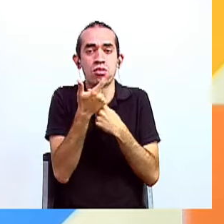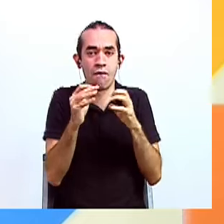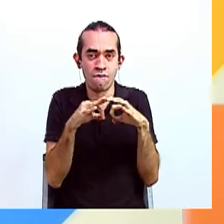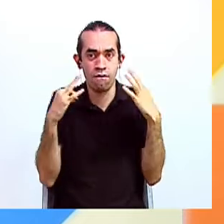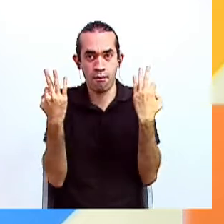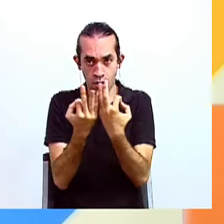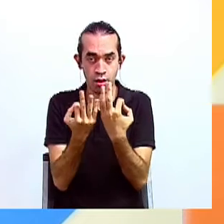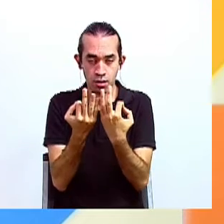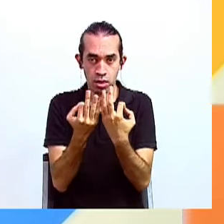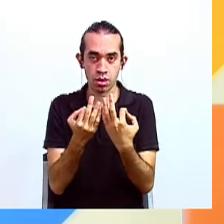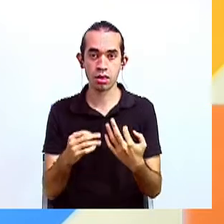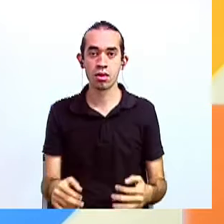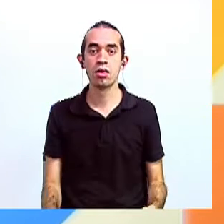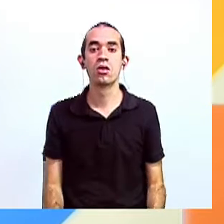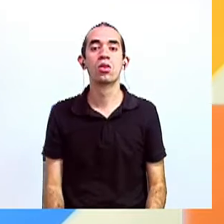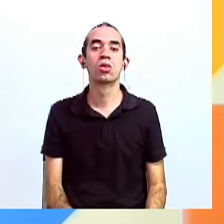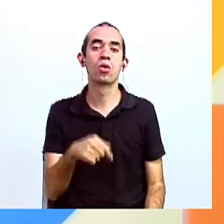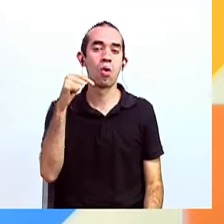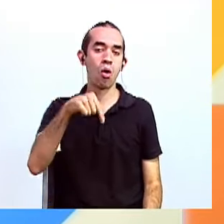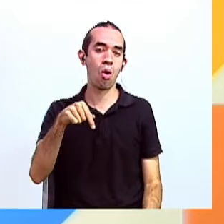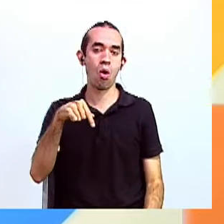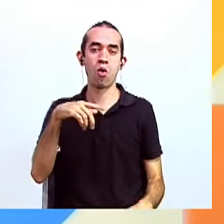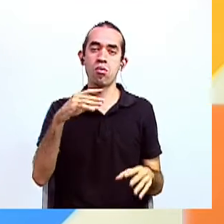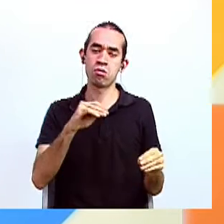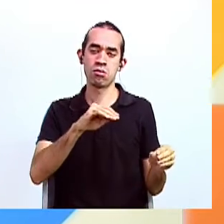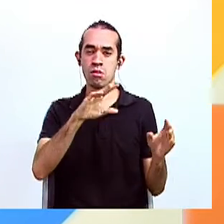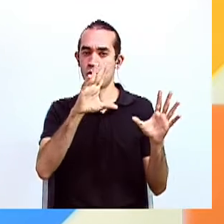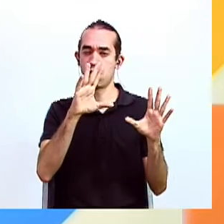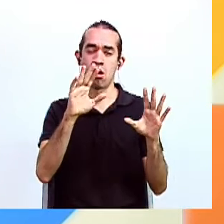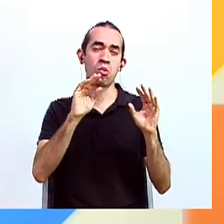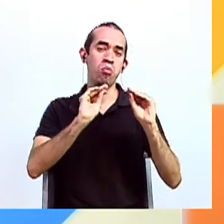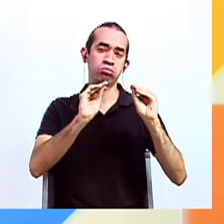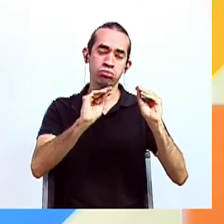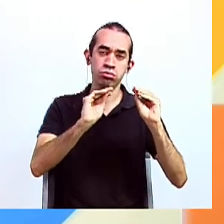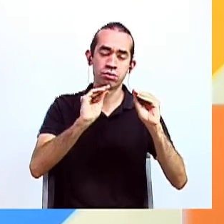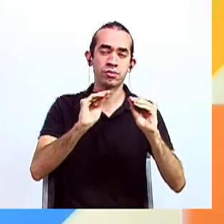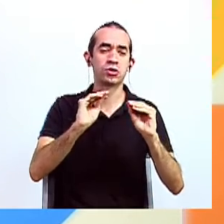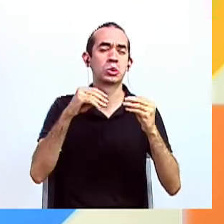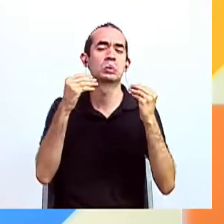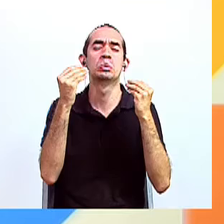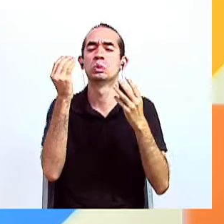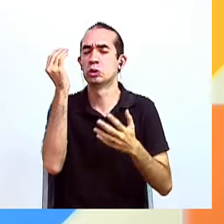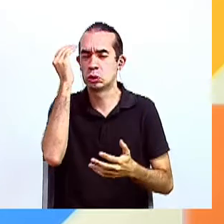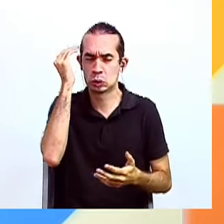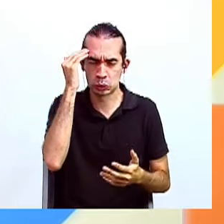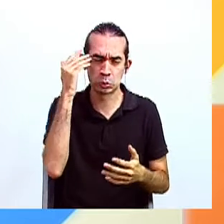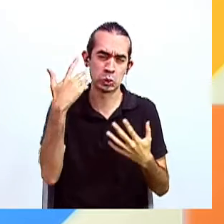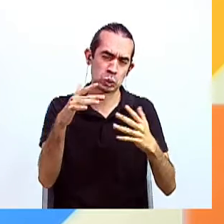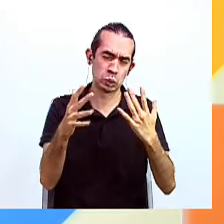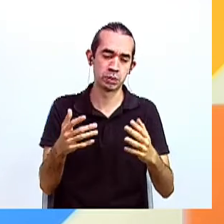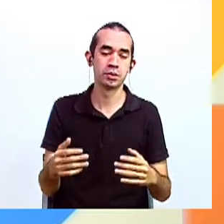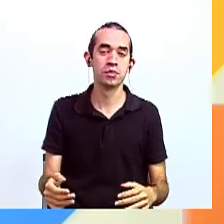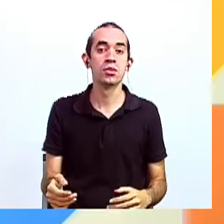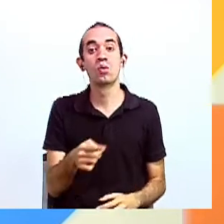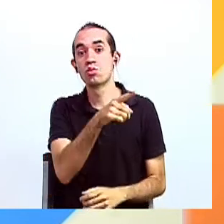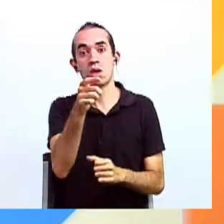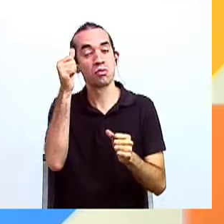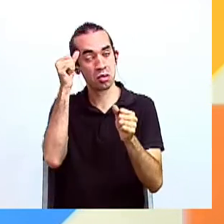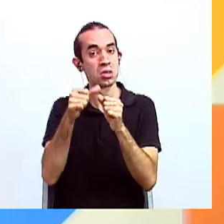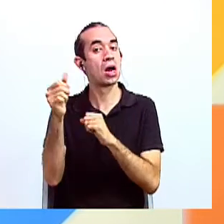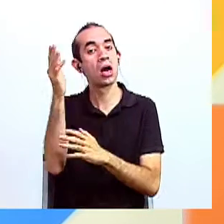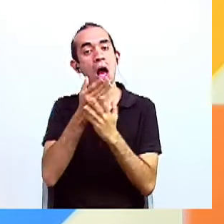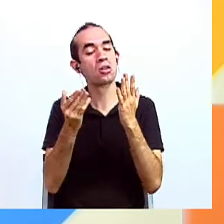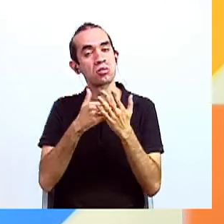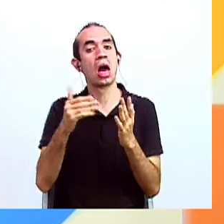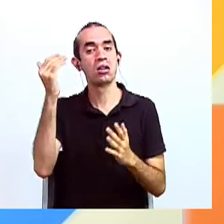familia. Hoy tendremos una jornada cargada de muchísimo conocimiento. Recuerden que ustedes ya cuentan con